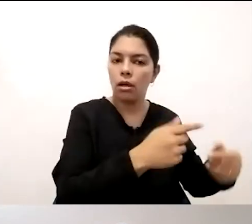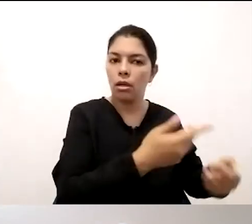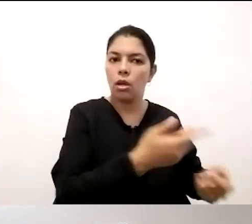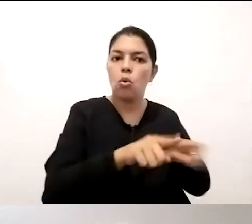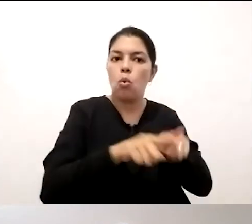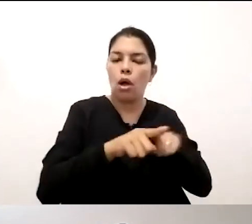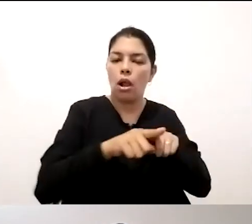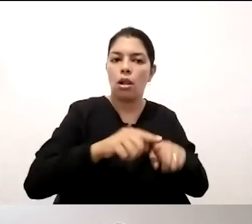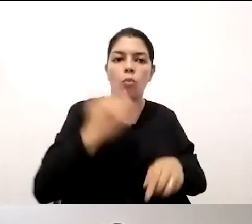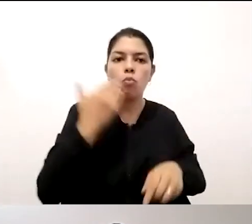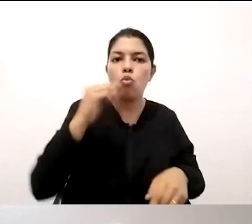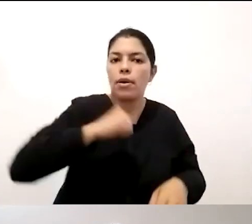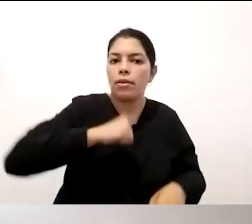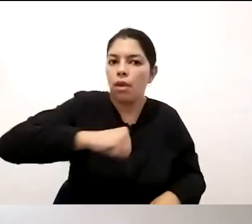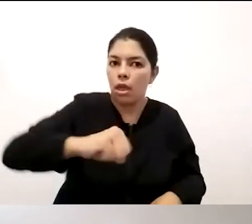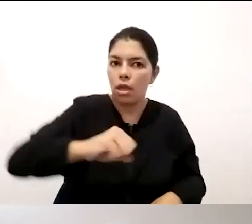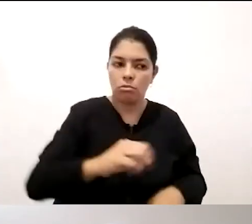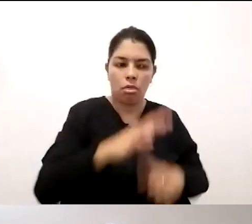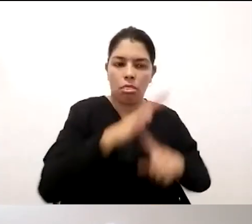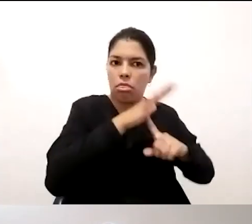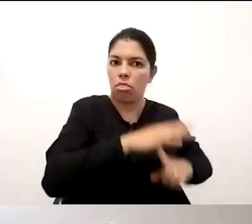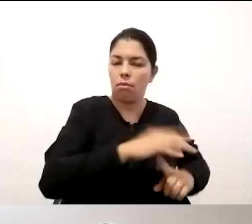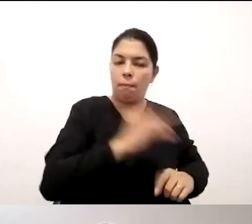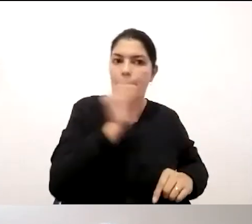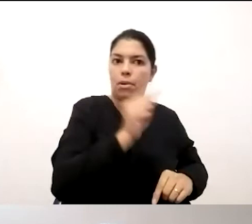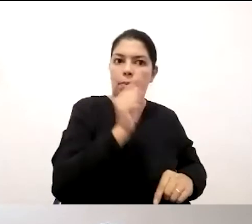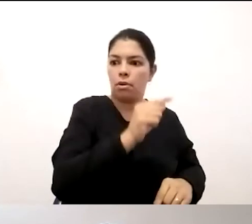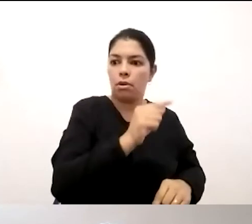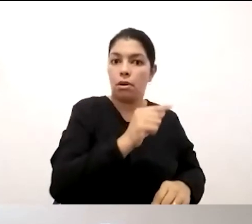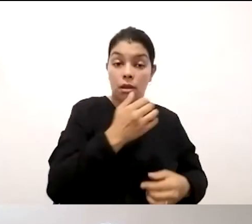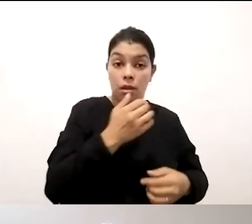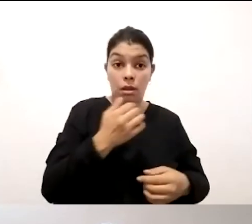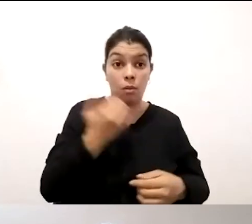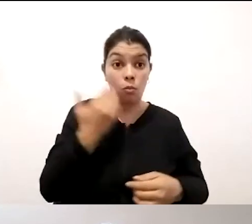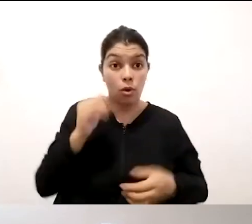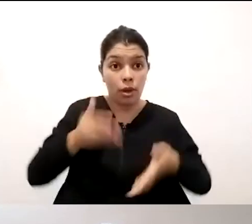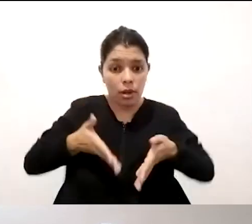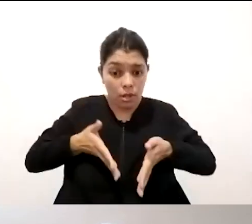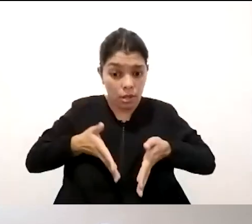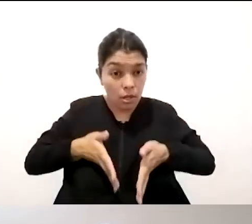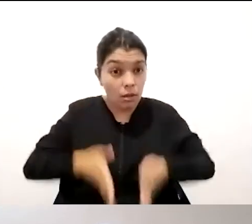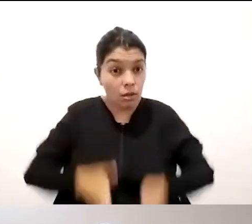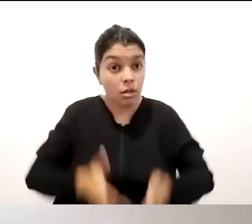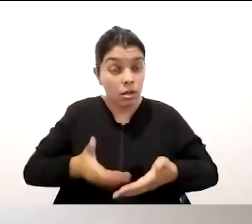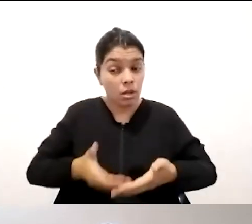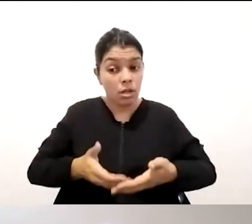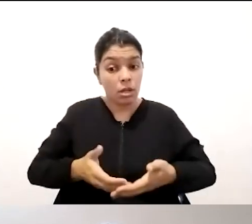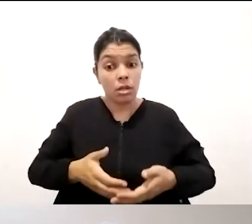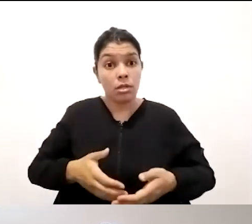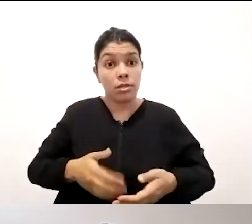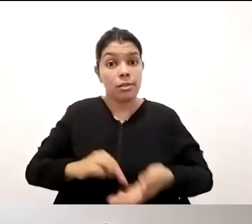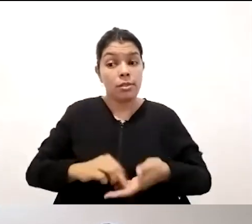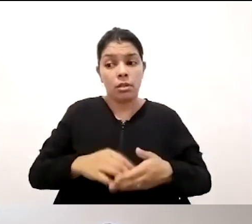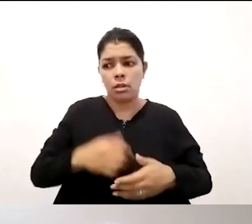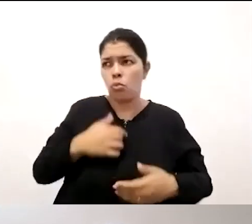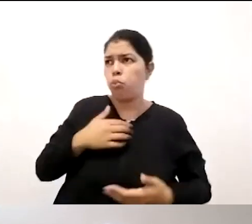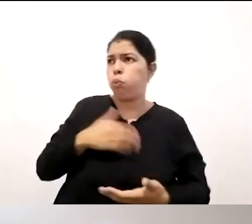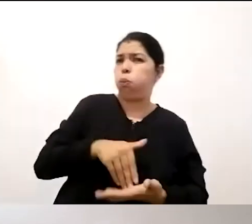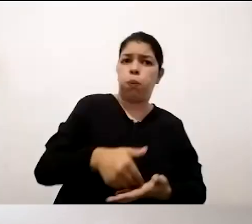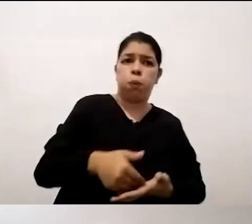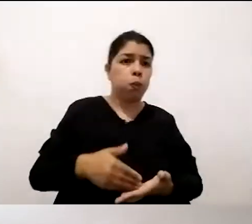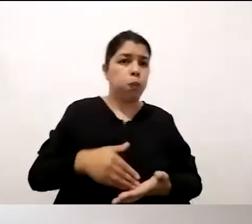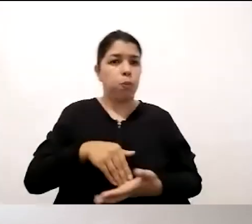momento del parto, que es un momento en el que las mujeres estamos tan expuestas y de cierto modo vulnerables. Sin embargo, pues